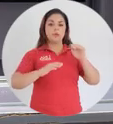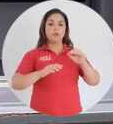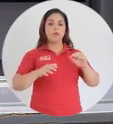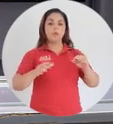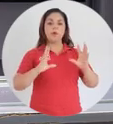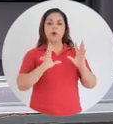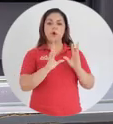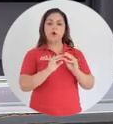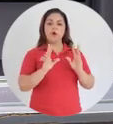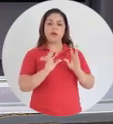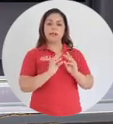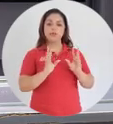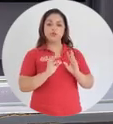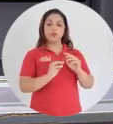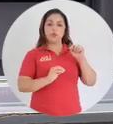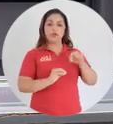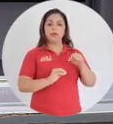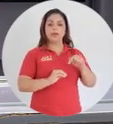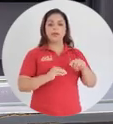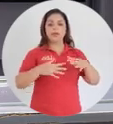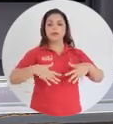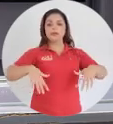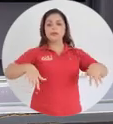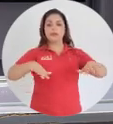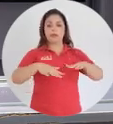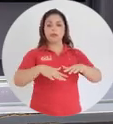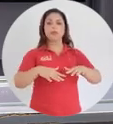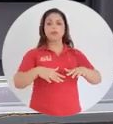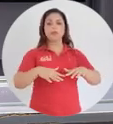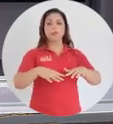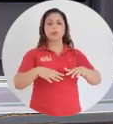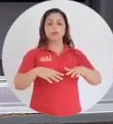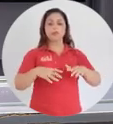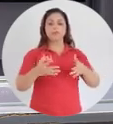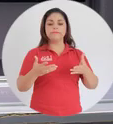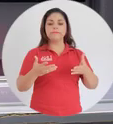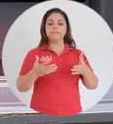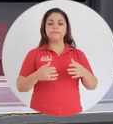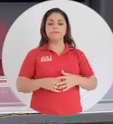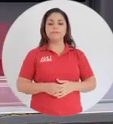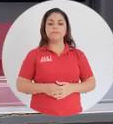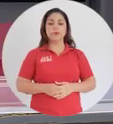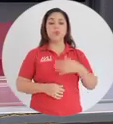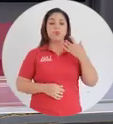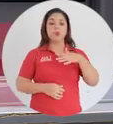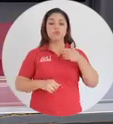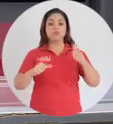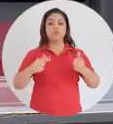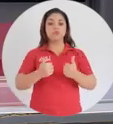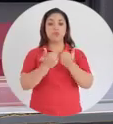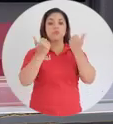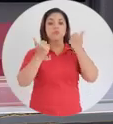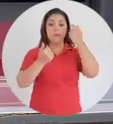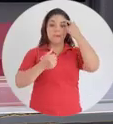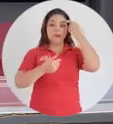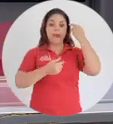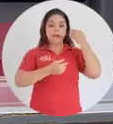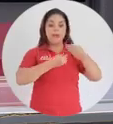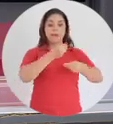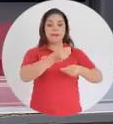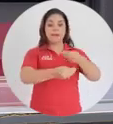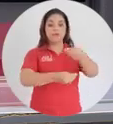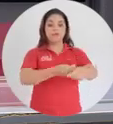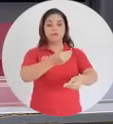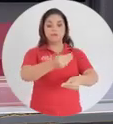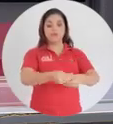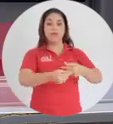congreso como un espacio más allá que espacio gremial es un reto para la generación